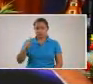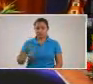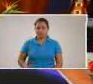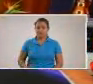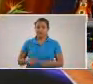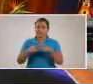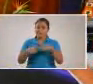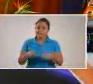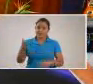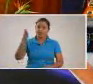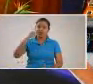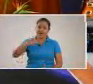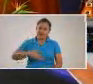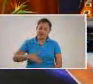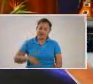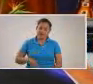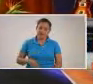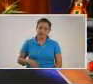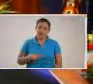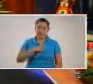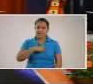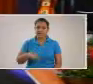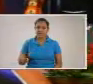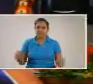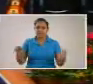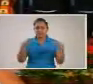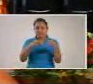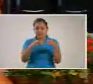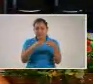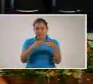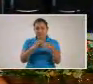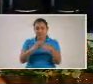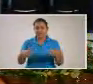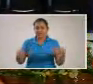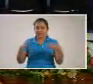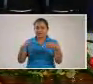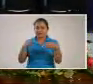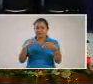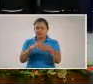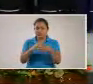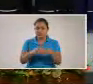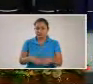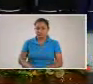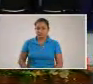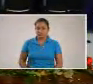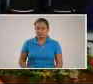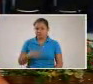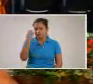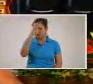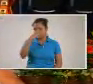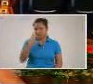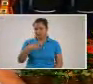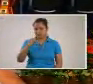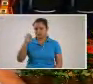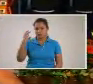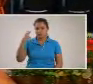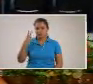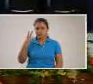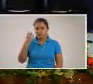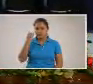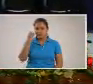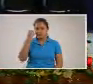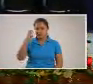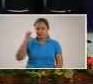de la Unión Soviética. Incluso, si usted recuerda, en 1986 sucedió aquella tragedia